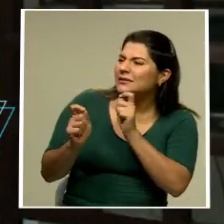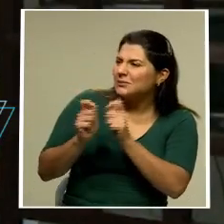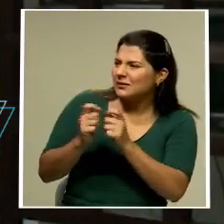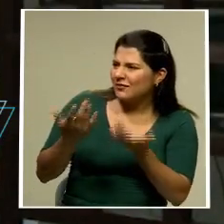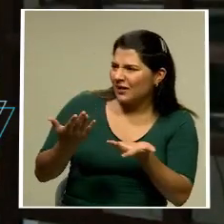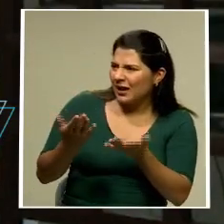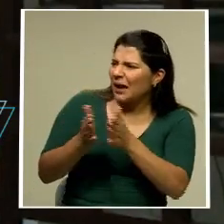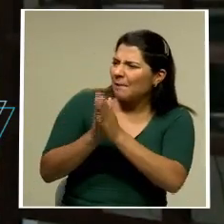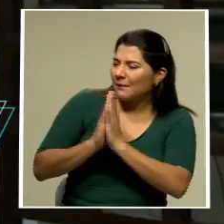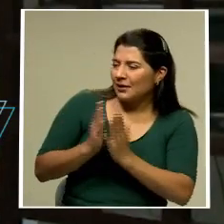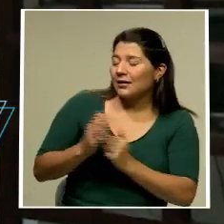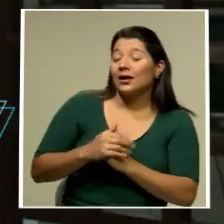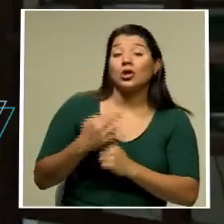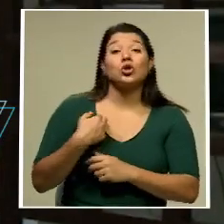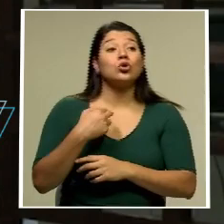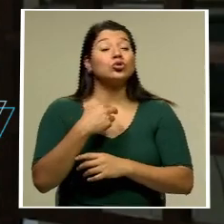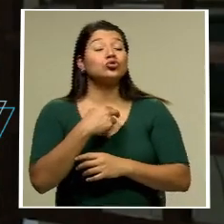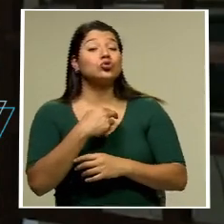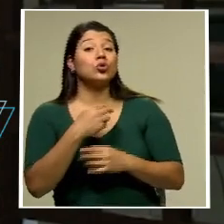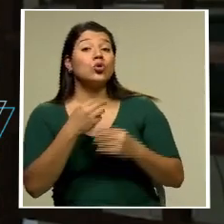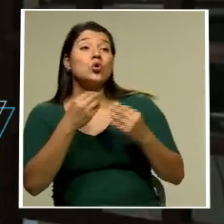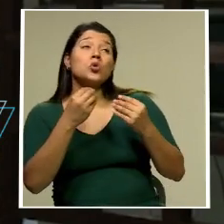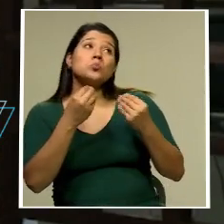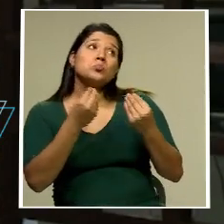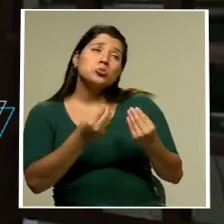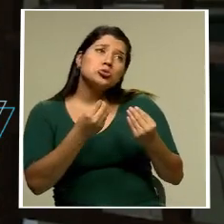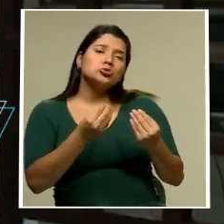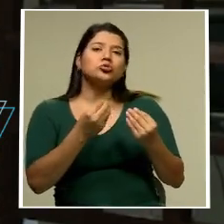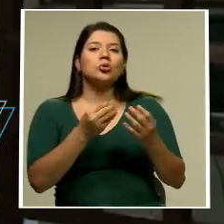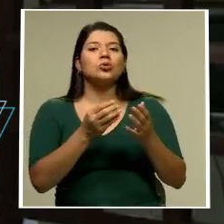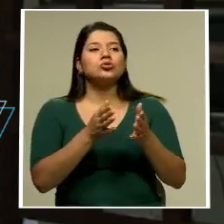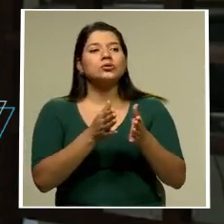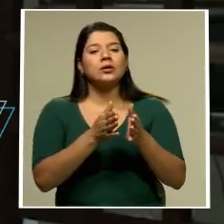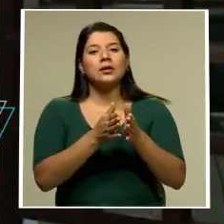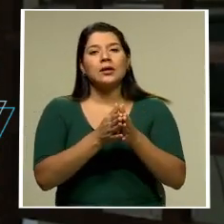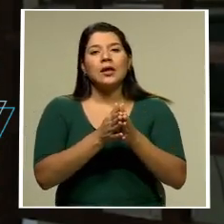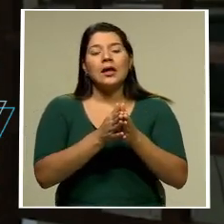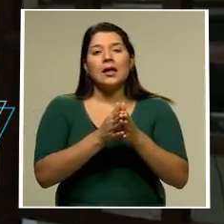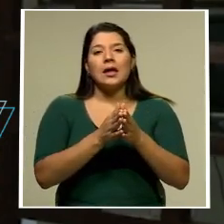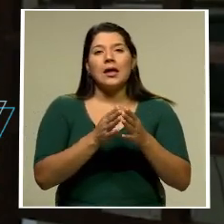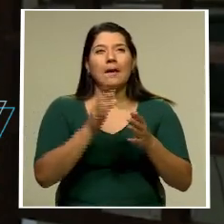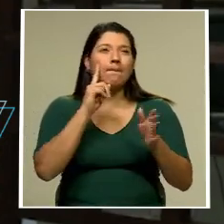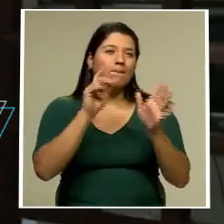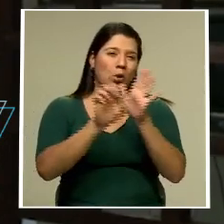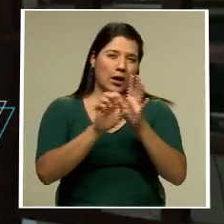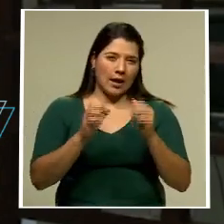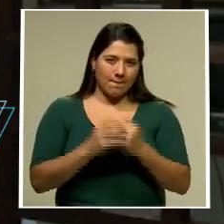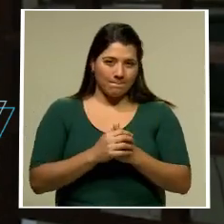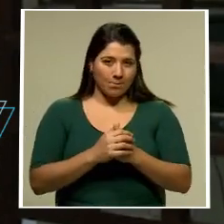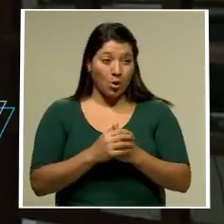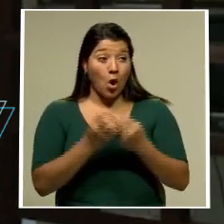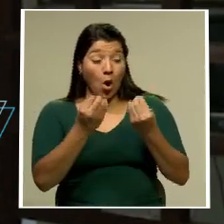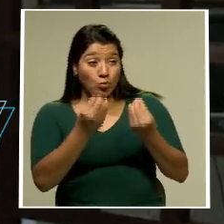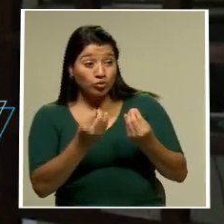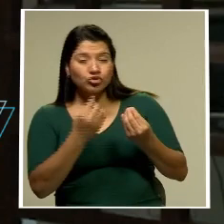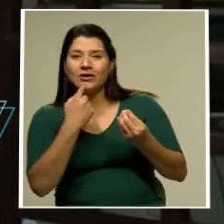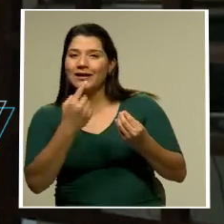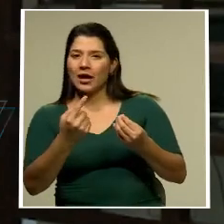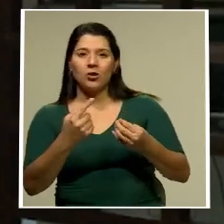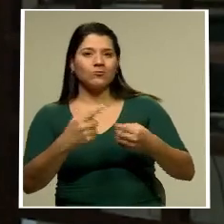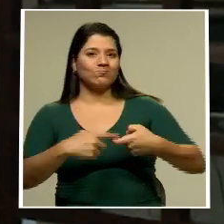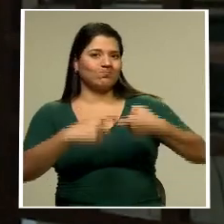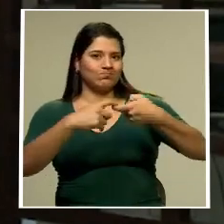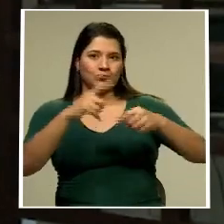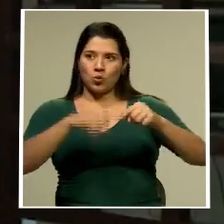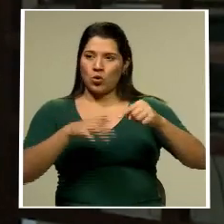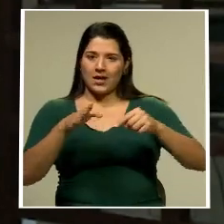Muchos se refirieron a la medida cautelar interpuesta, por ejemplo, de la suspensión del cargo